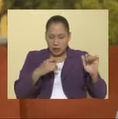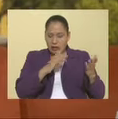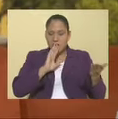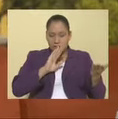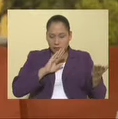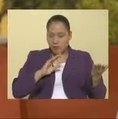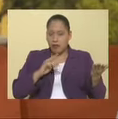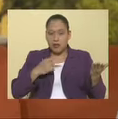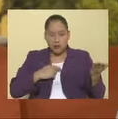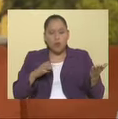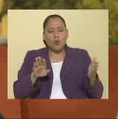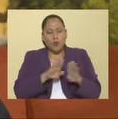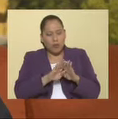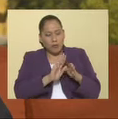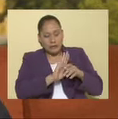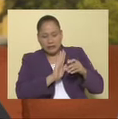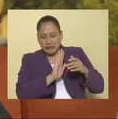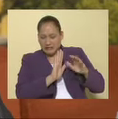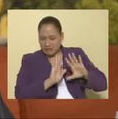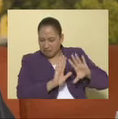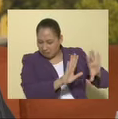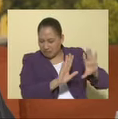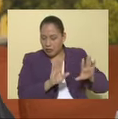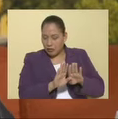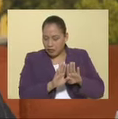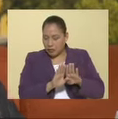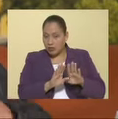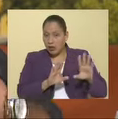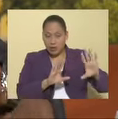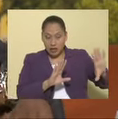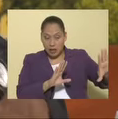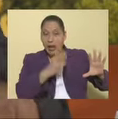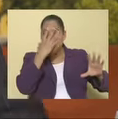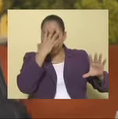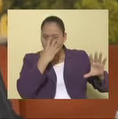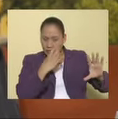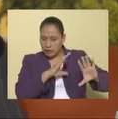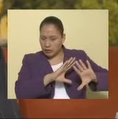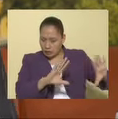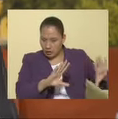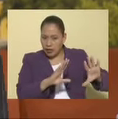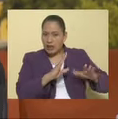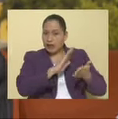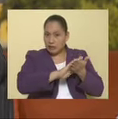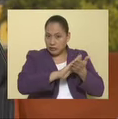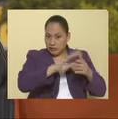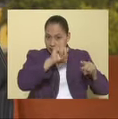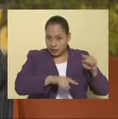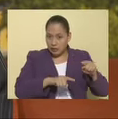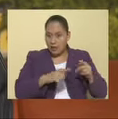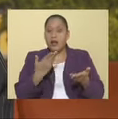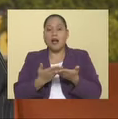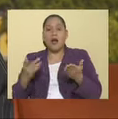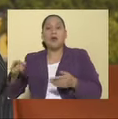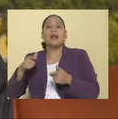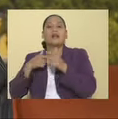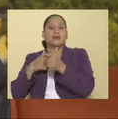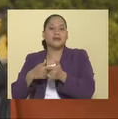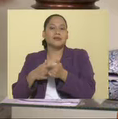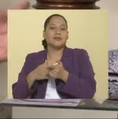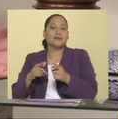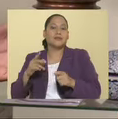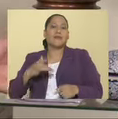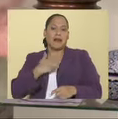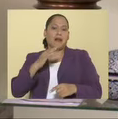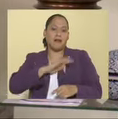sabemos hacer, pero es muy fácil. Y si se disuelve la tristeza y se erradica, ¿en qué estado quedas? Pero